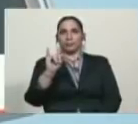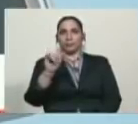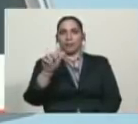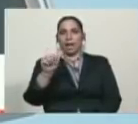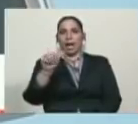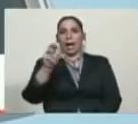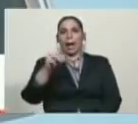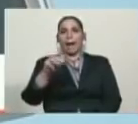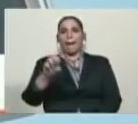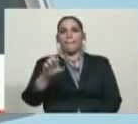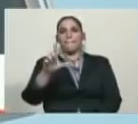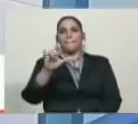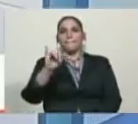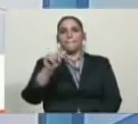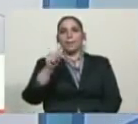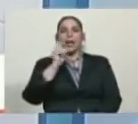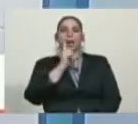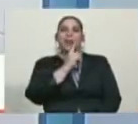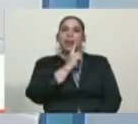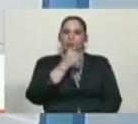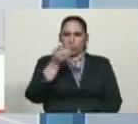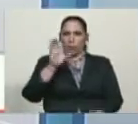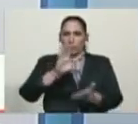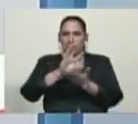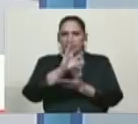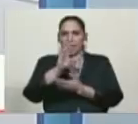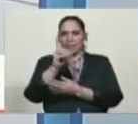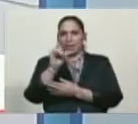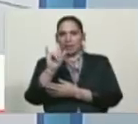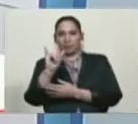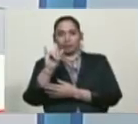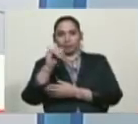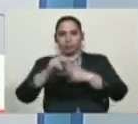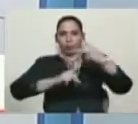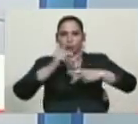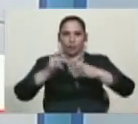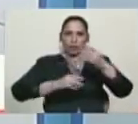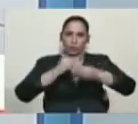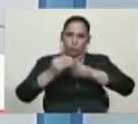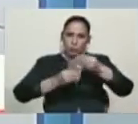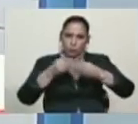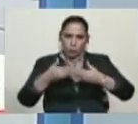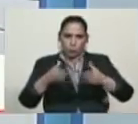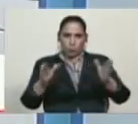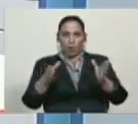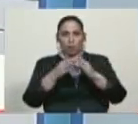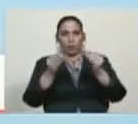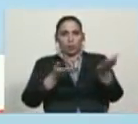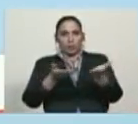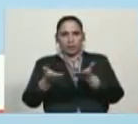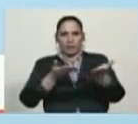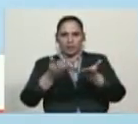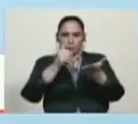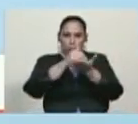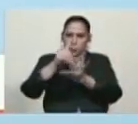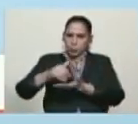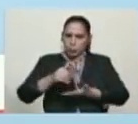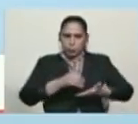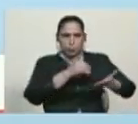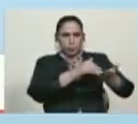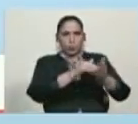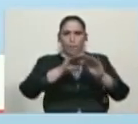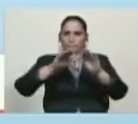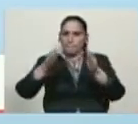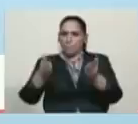blanco usted mencionó el proceso de rehabilitación de todos sus servicios dotados con mobiliario